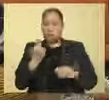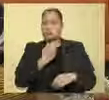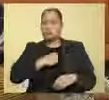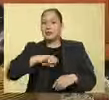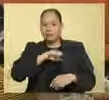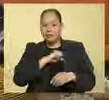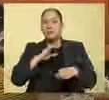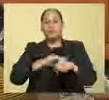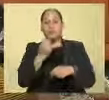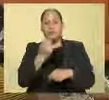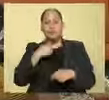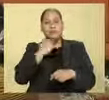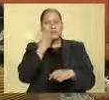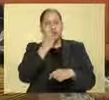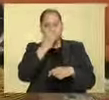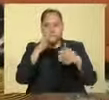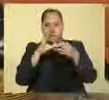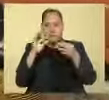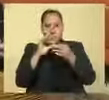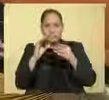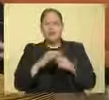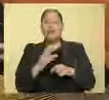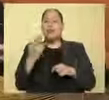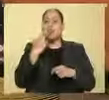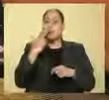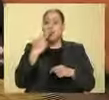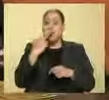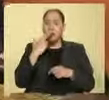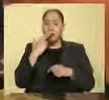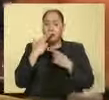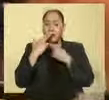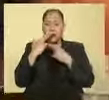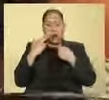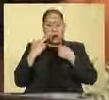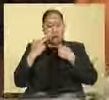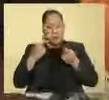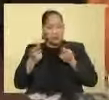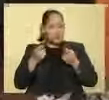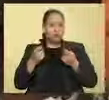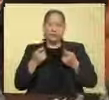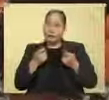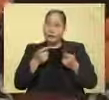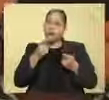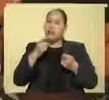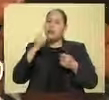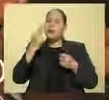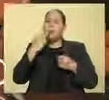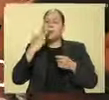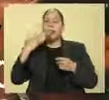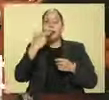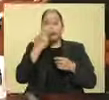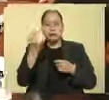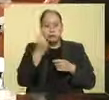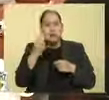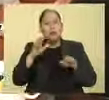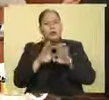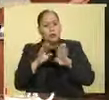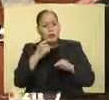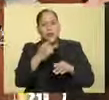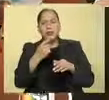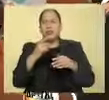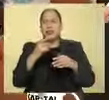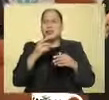eso, Susi. Yo les quiero platicar que el cigarro no controle su vida. Ayuda para dejar de fumar. Con el fin de contrarrestar